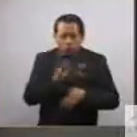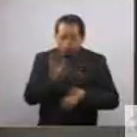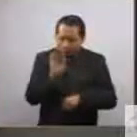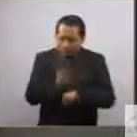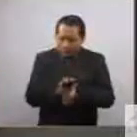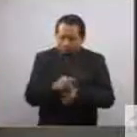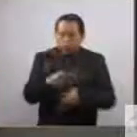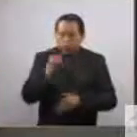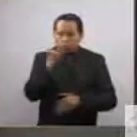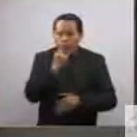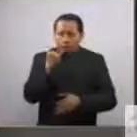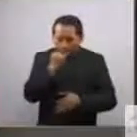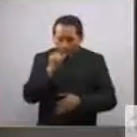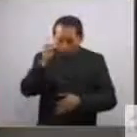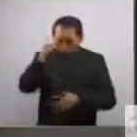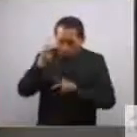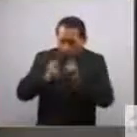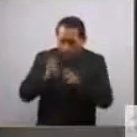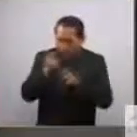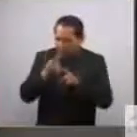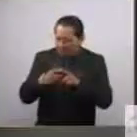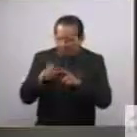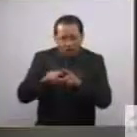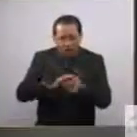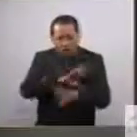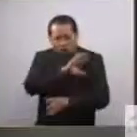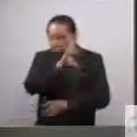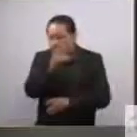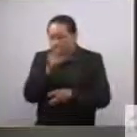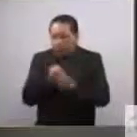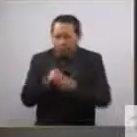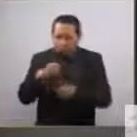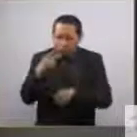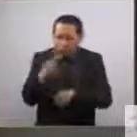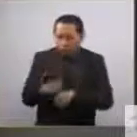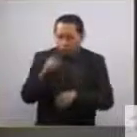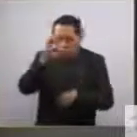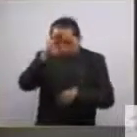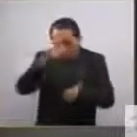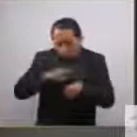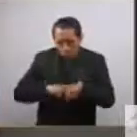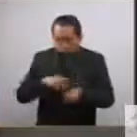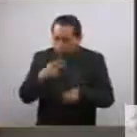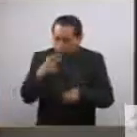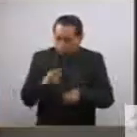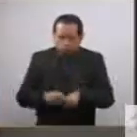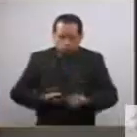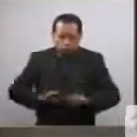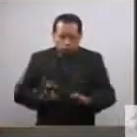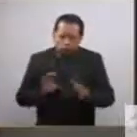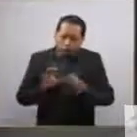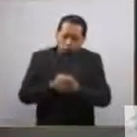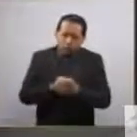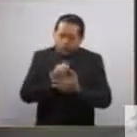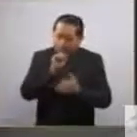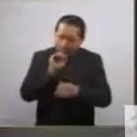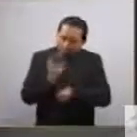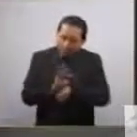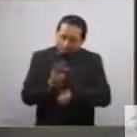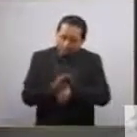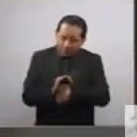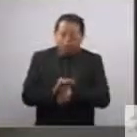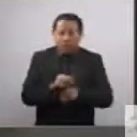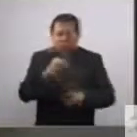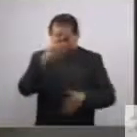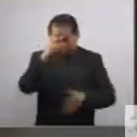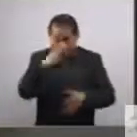sus lenguas, conocimientos y todos los elementos que constituyen su cultura e identidad. Según datos oficiales,